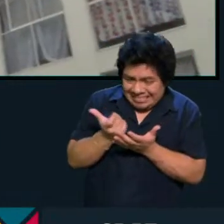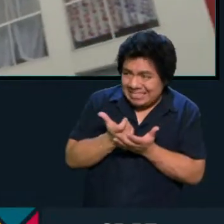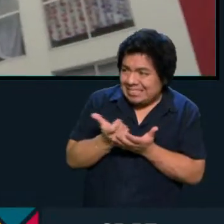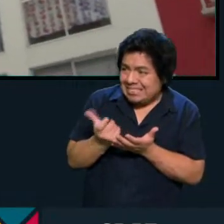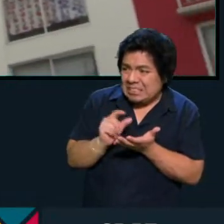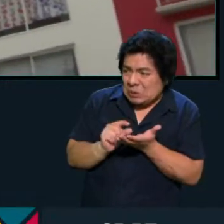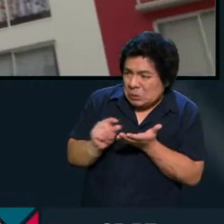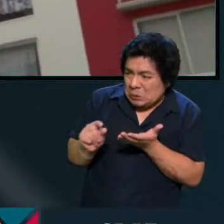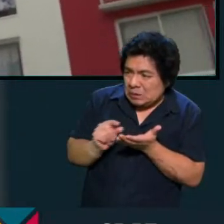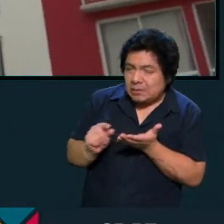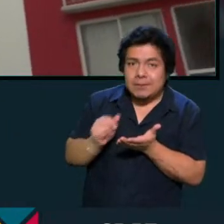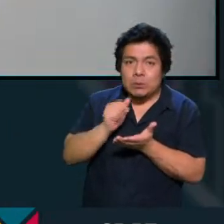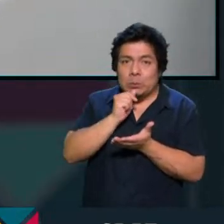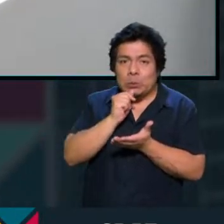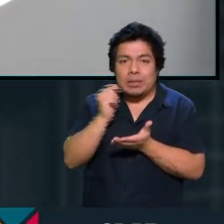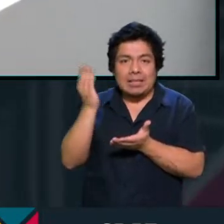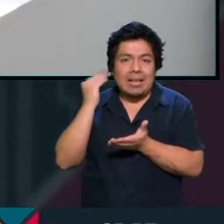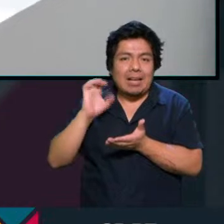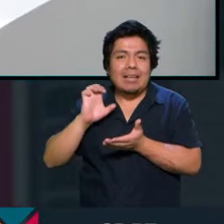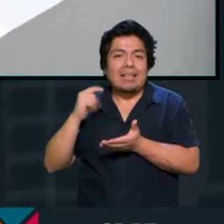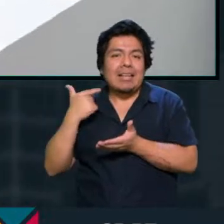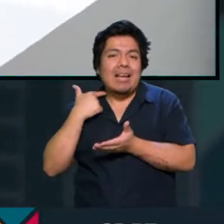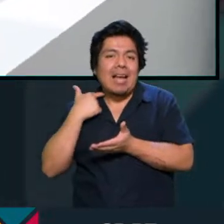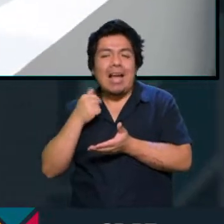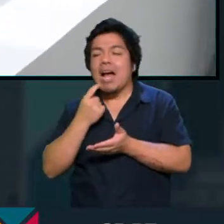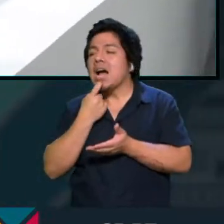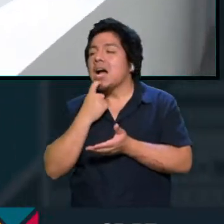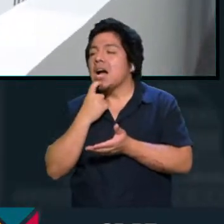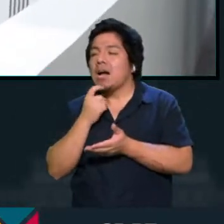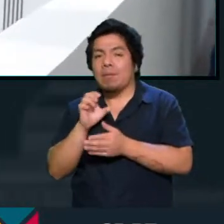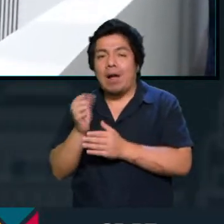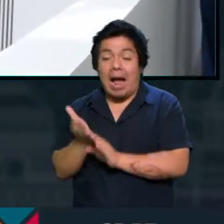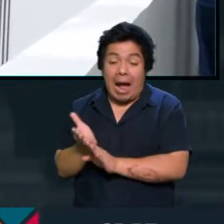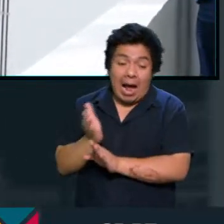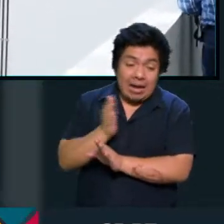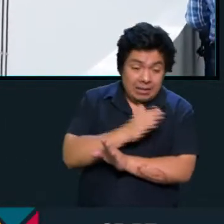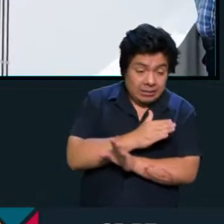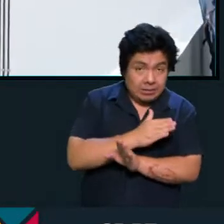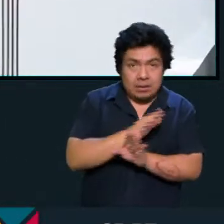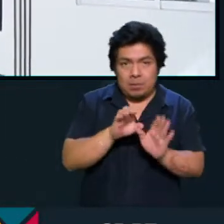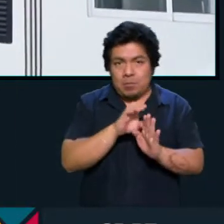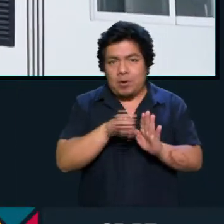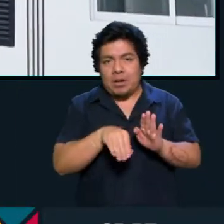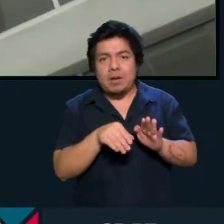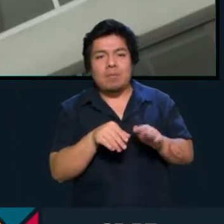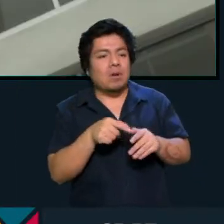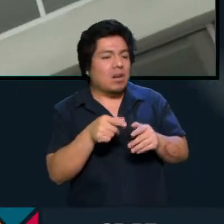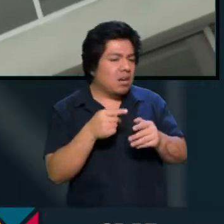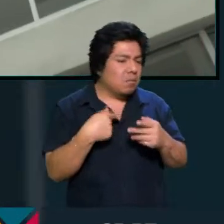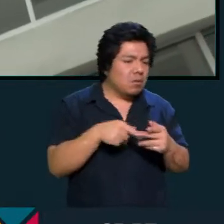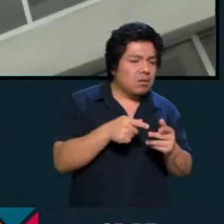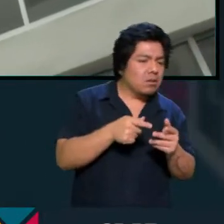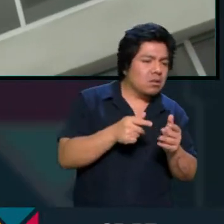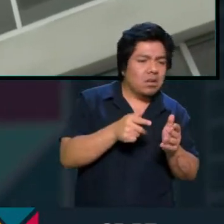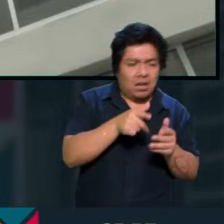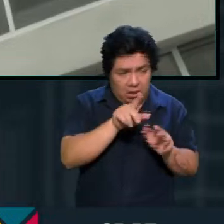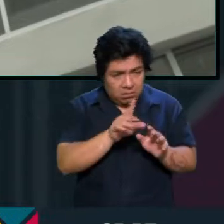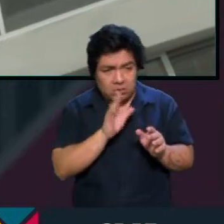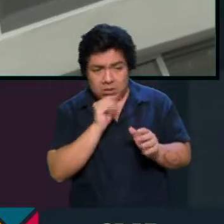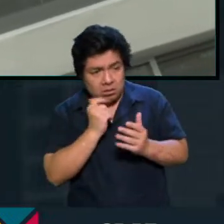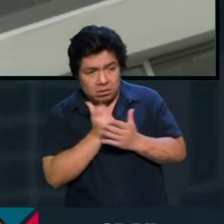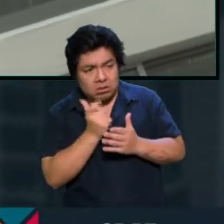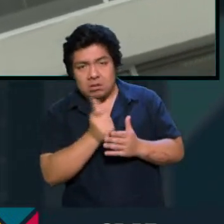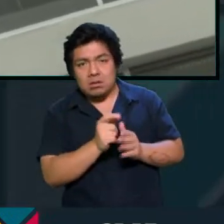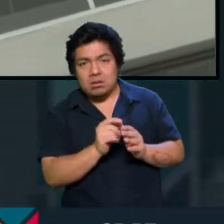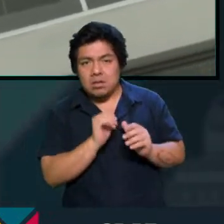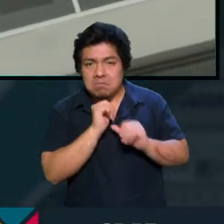en sexenios anteriores a los del presidente Andrés Manuel despachos que desalojaban a las personas, aunque no tuvieran